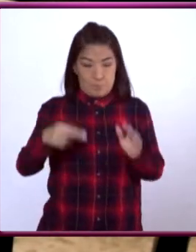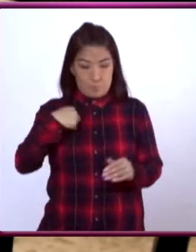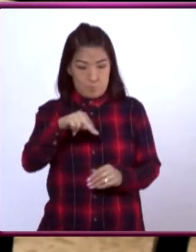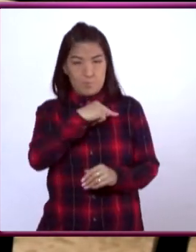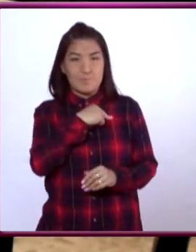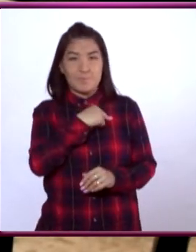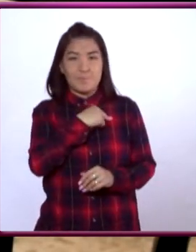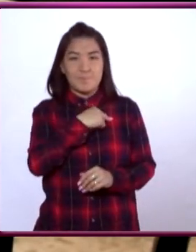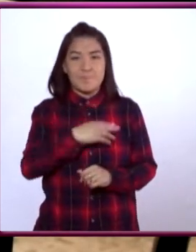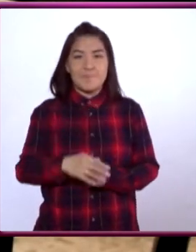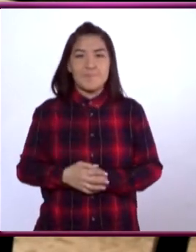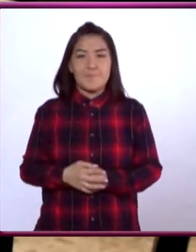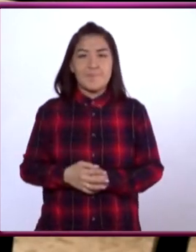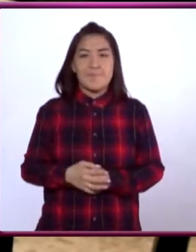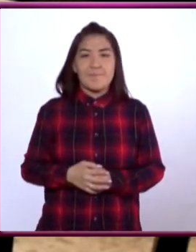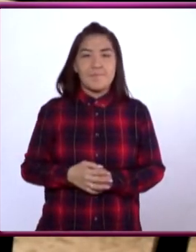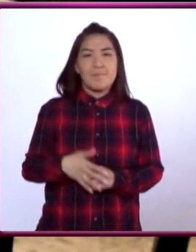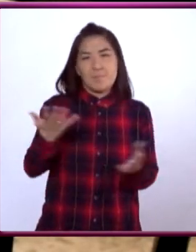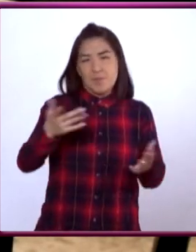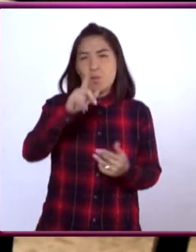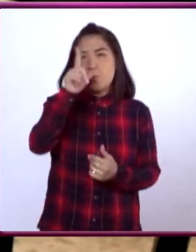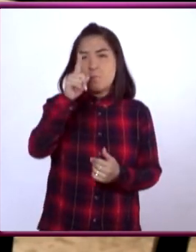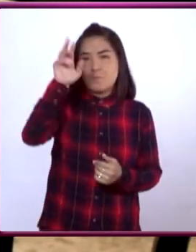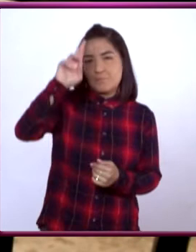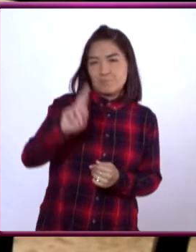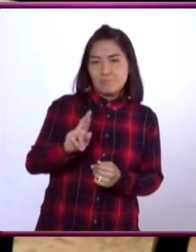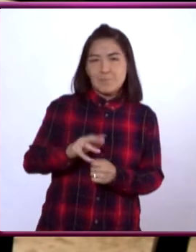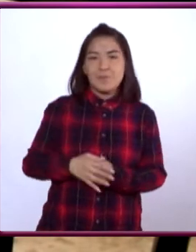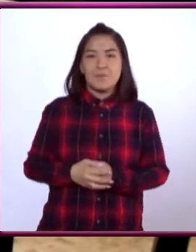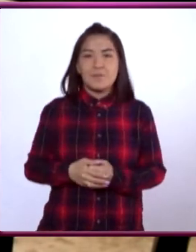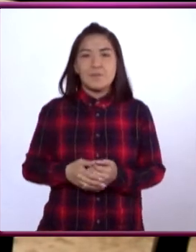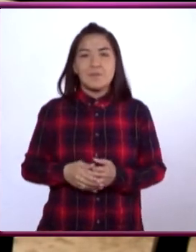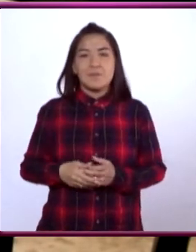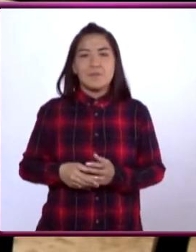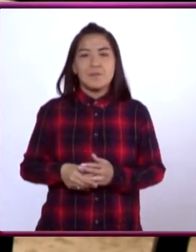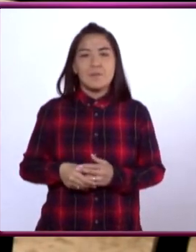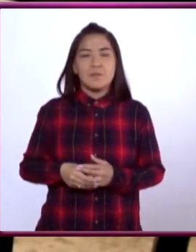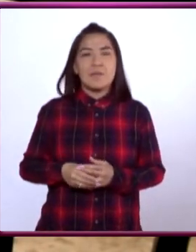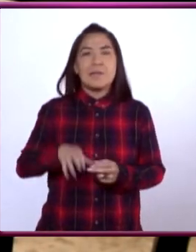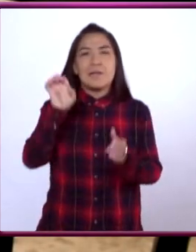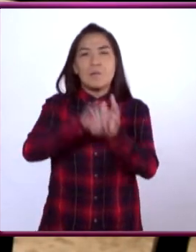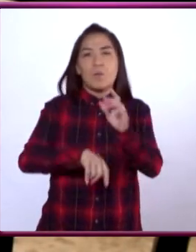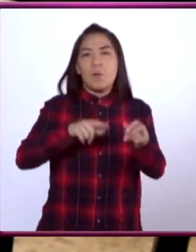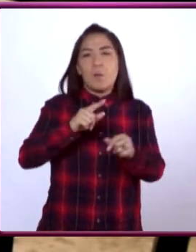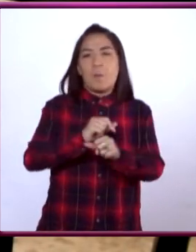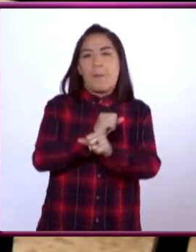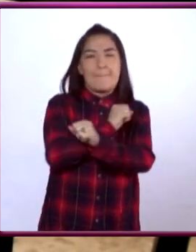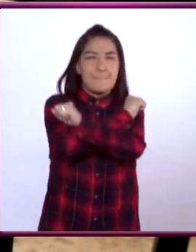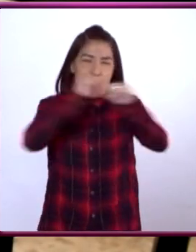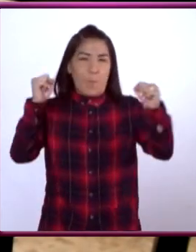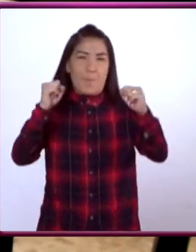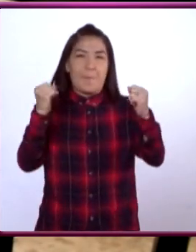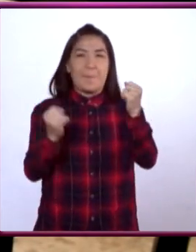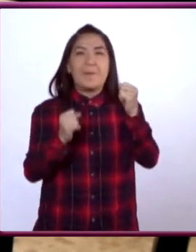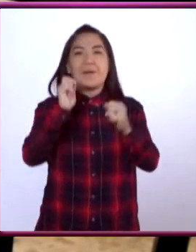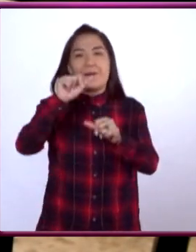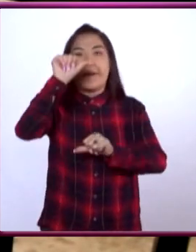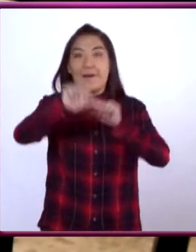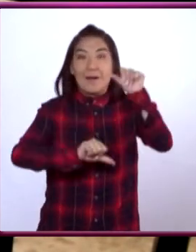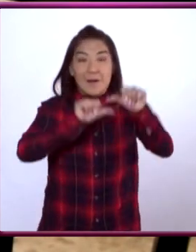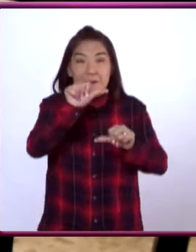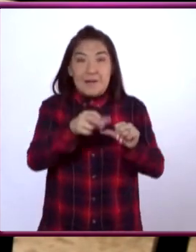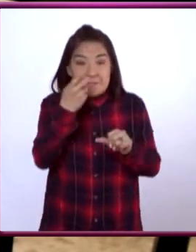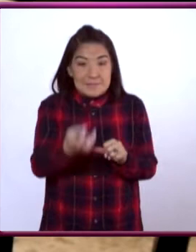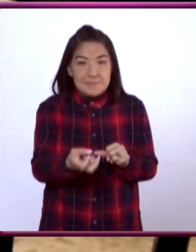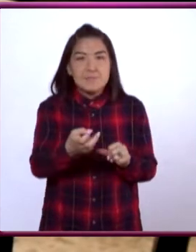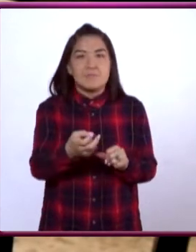Si nosotros recibimos una cantidad de radiación como la que produce una bomba, una